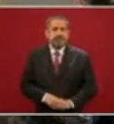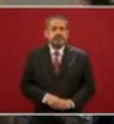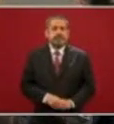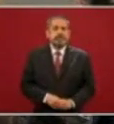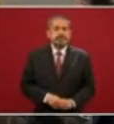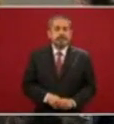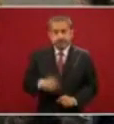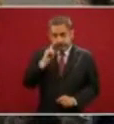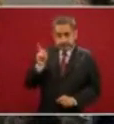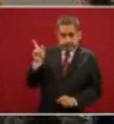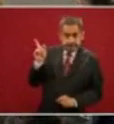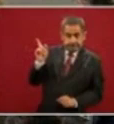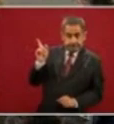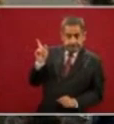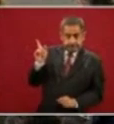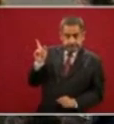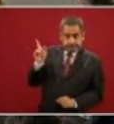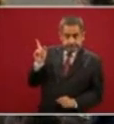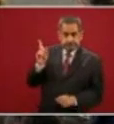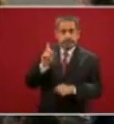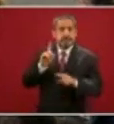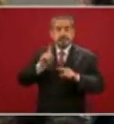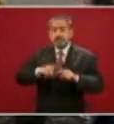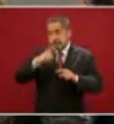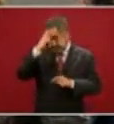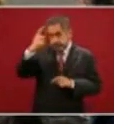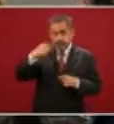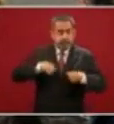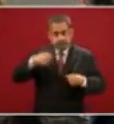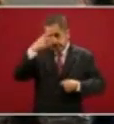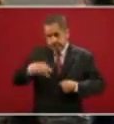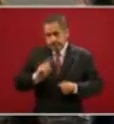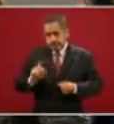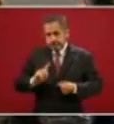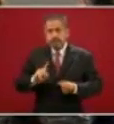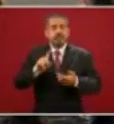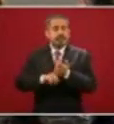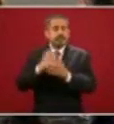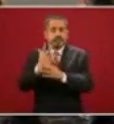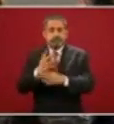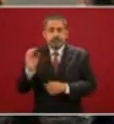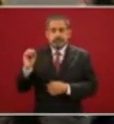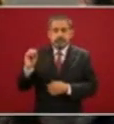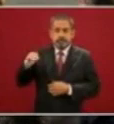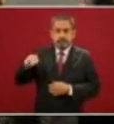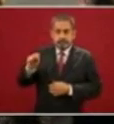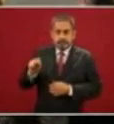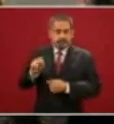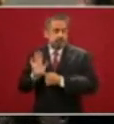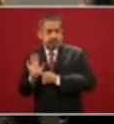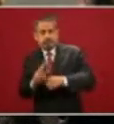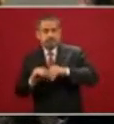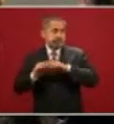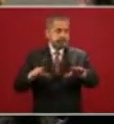lo saben, pero lo digo también todos los días, no lo elaboramos en México, lo elabora la Organización Mundial de la Salud y lo presenta con el resumen